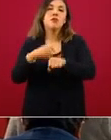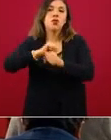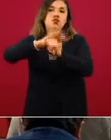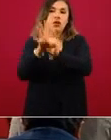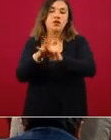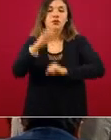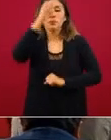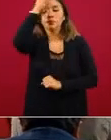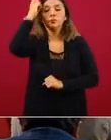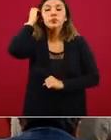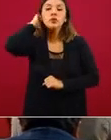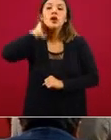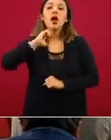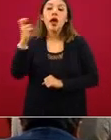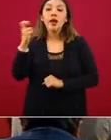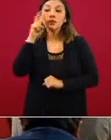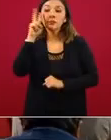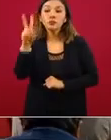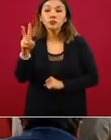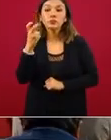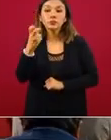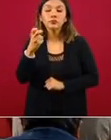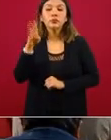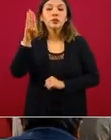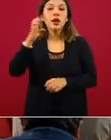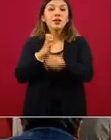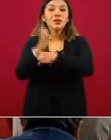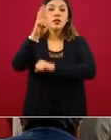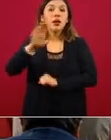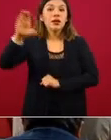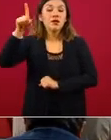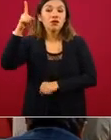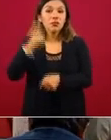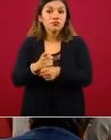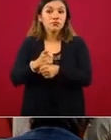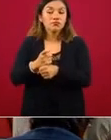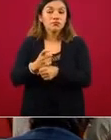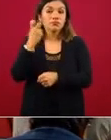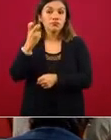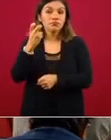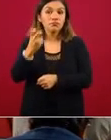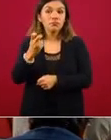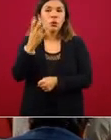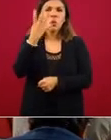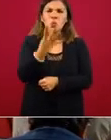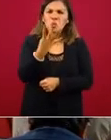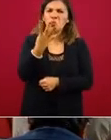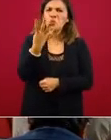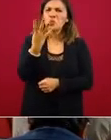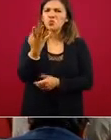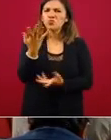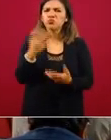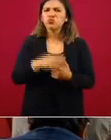podemos observar es cómo Baja California, particularmente en estas cuatro